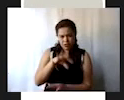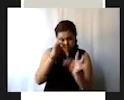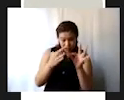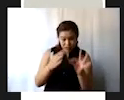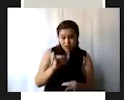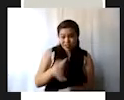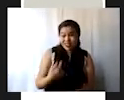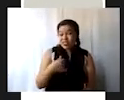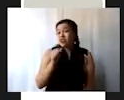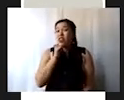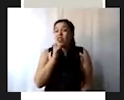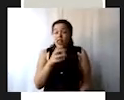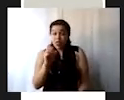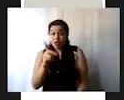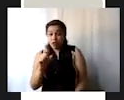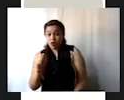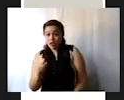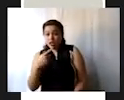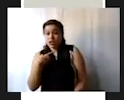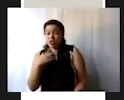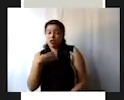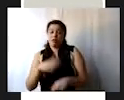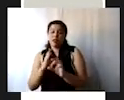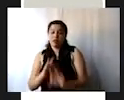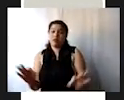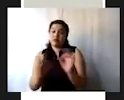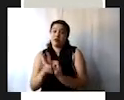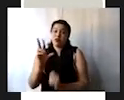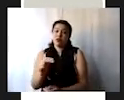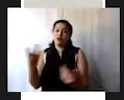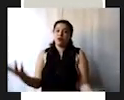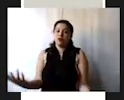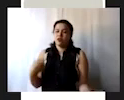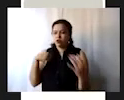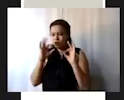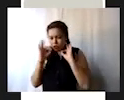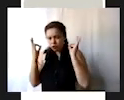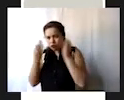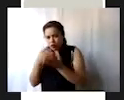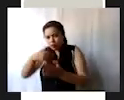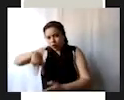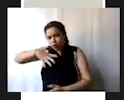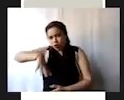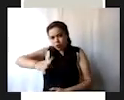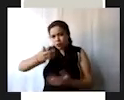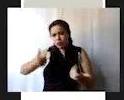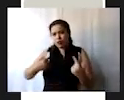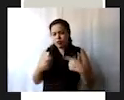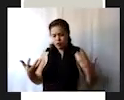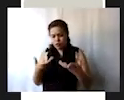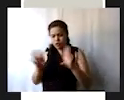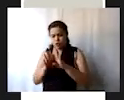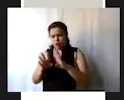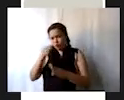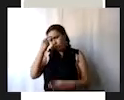los ODS, al menos con aquellos que me son prioritarios, pues a través de qué mecanismos o cómo le voy a hacer para hacer que